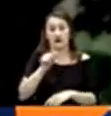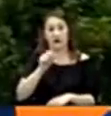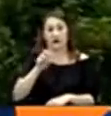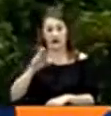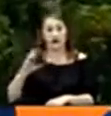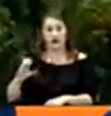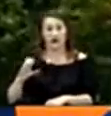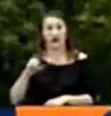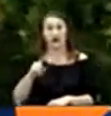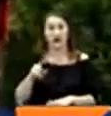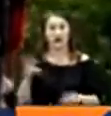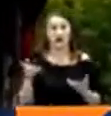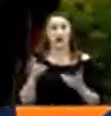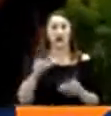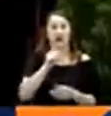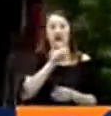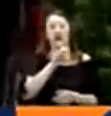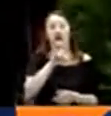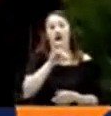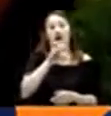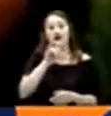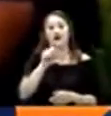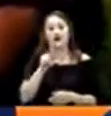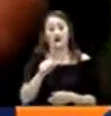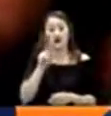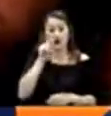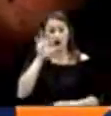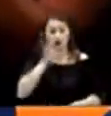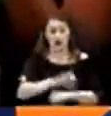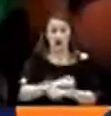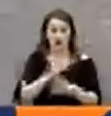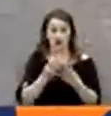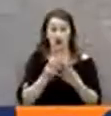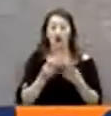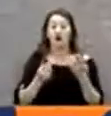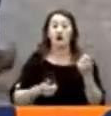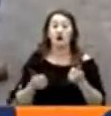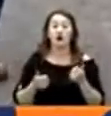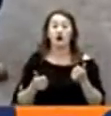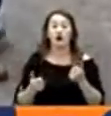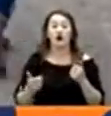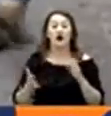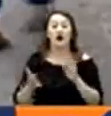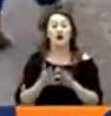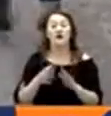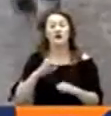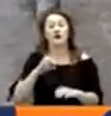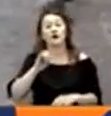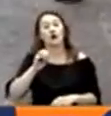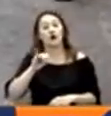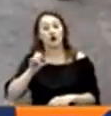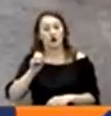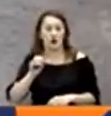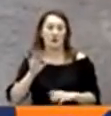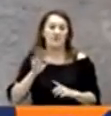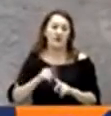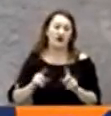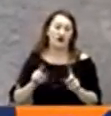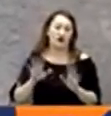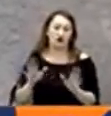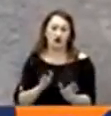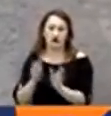el resguardo de Las Delicias. Y ha dicho que una de las capturas corresponde a alias Piojo, pero que eso está en el marco de la